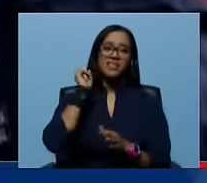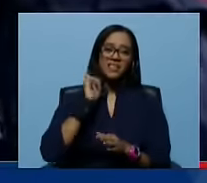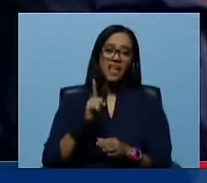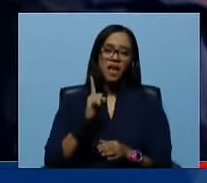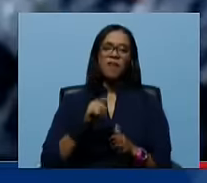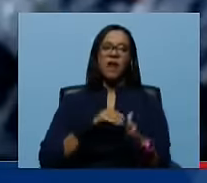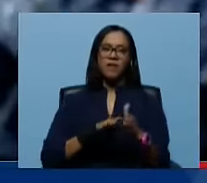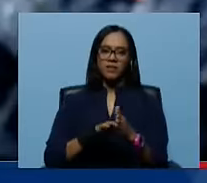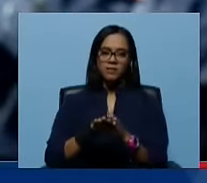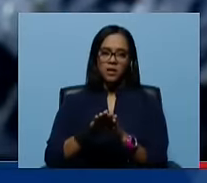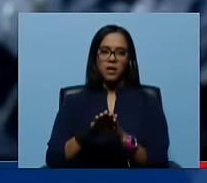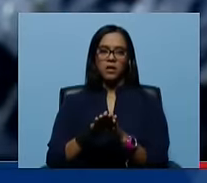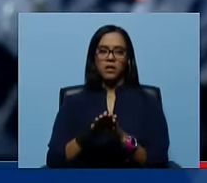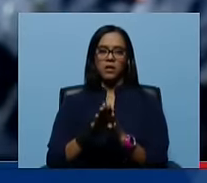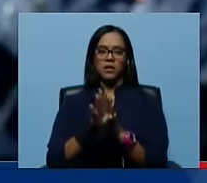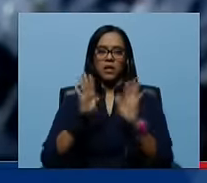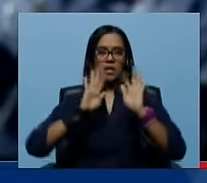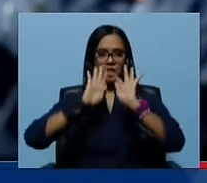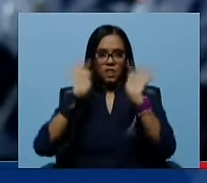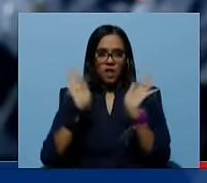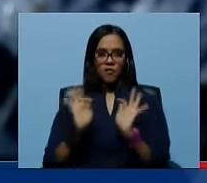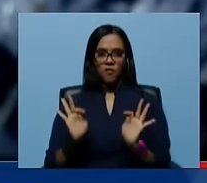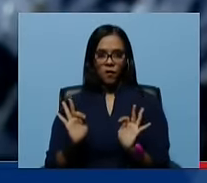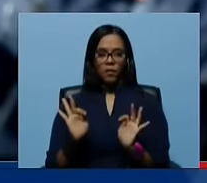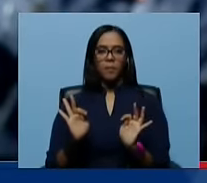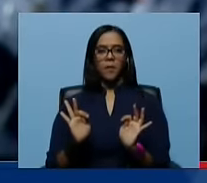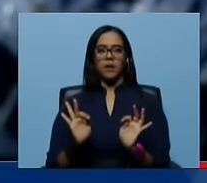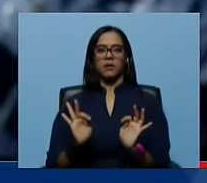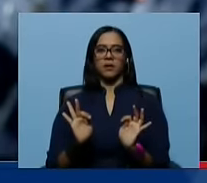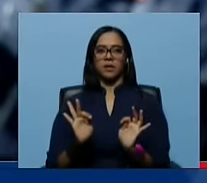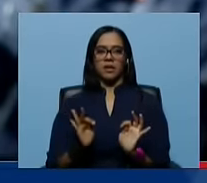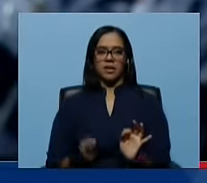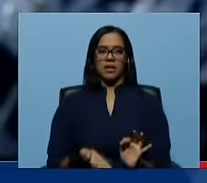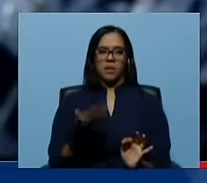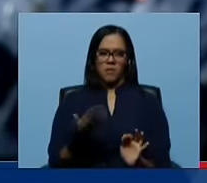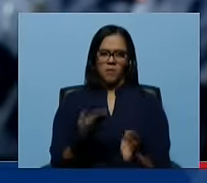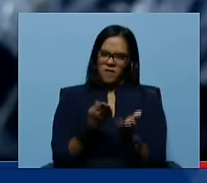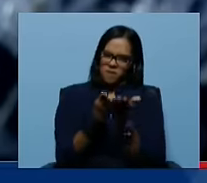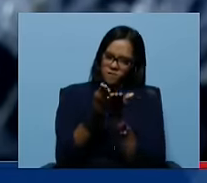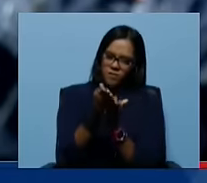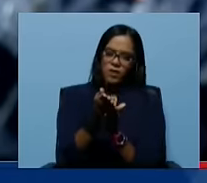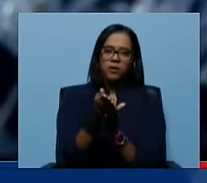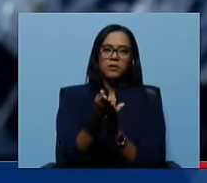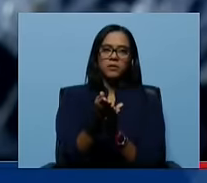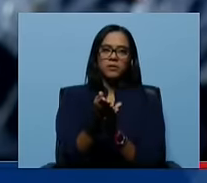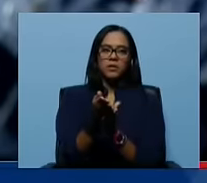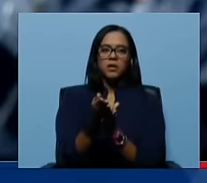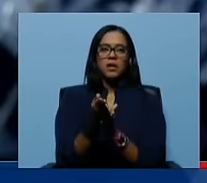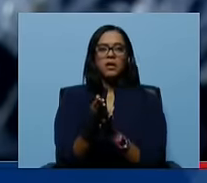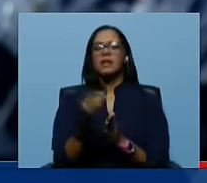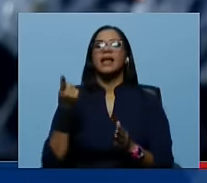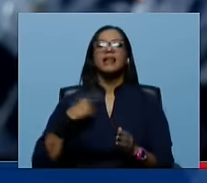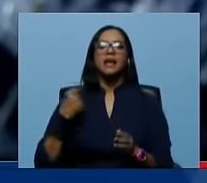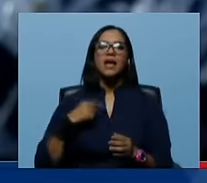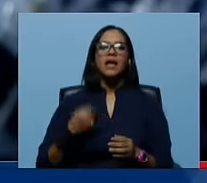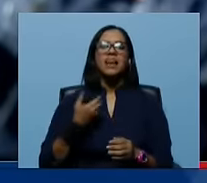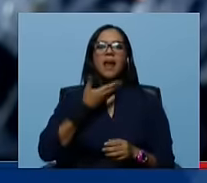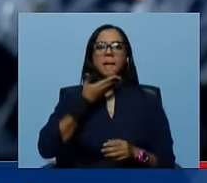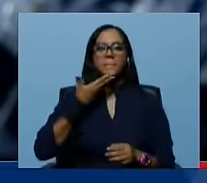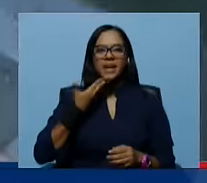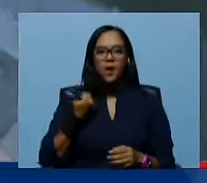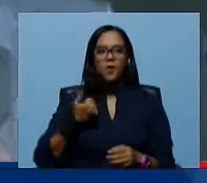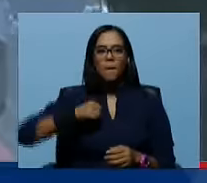debe avanzar de manera empeñosa, perseverante, de tener la mejor